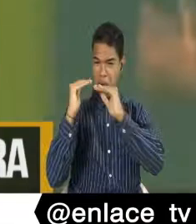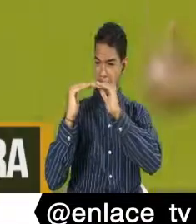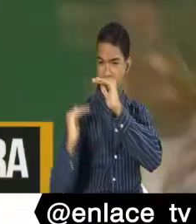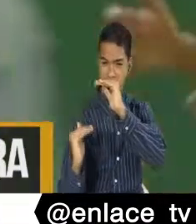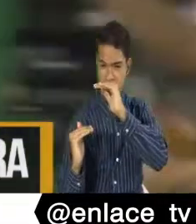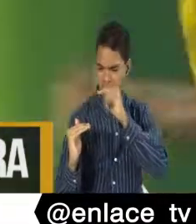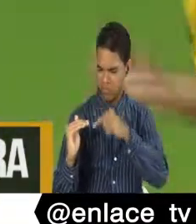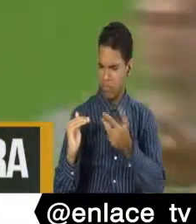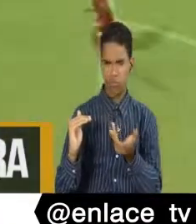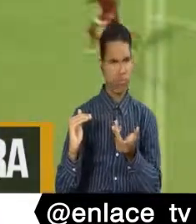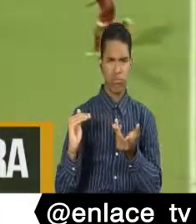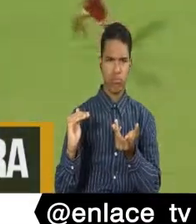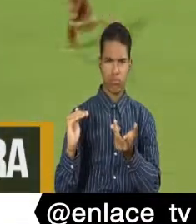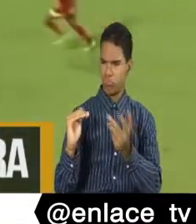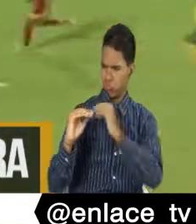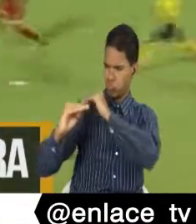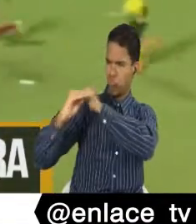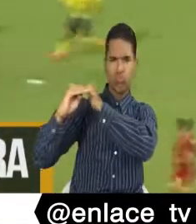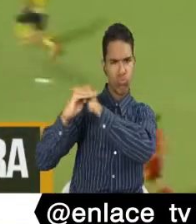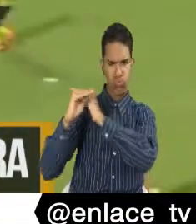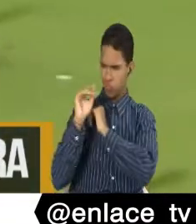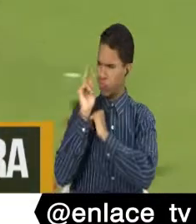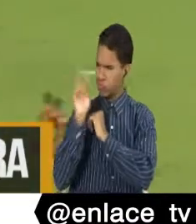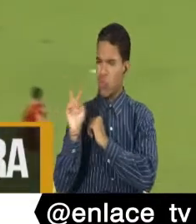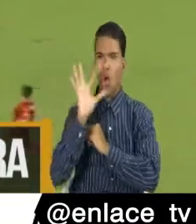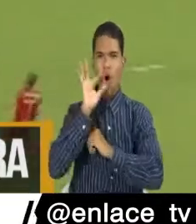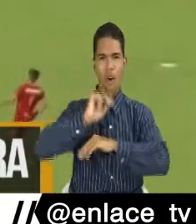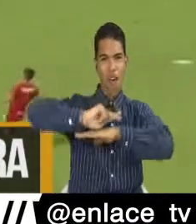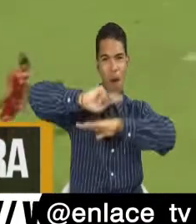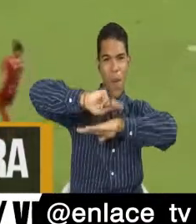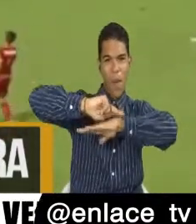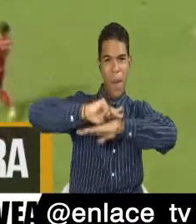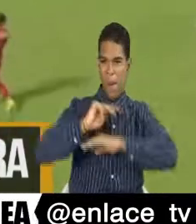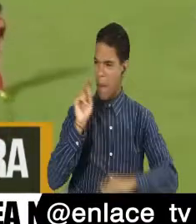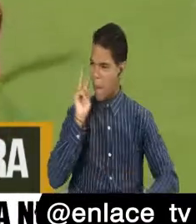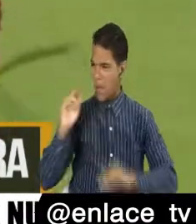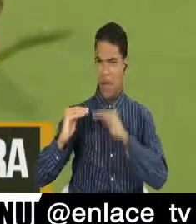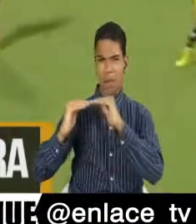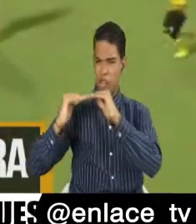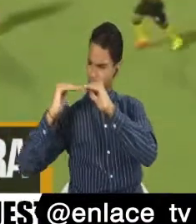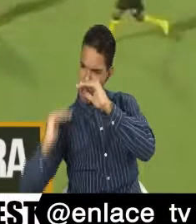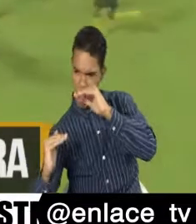Arango, y por lo que le estoy viendo al paraguayo, veo que no es inferior